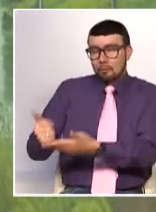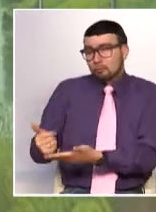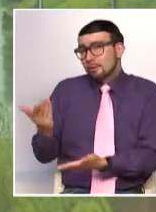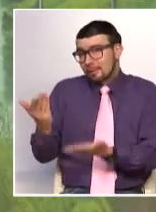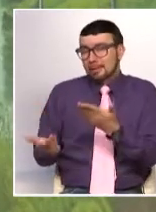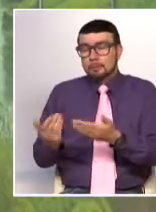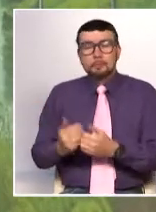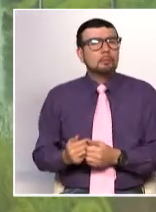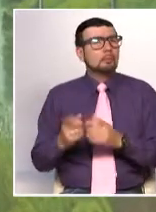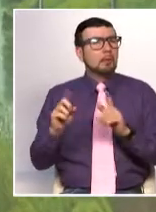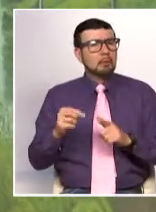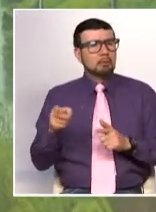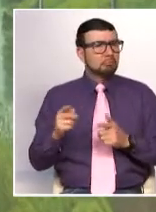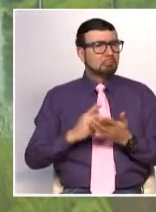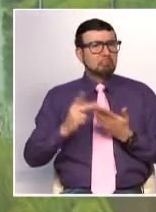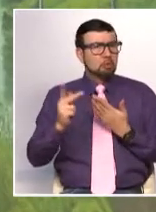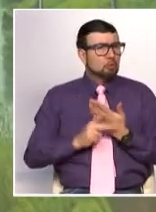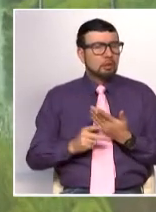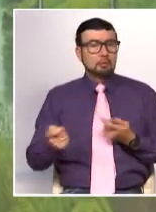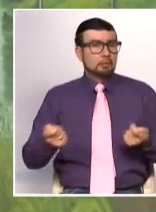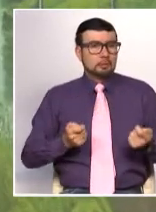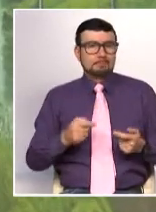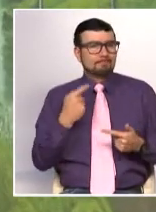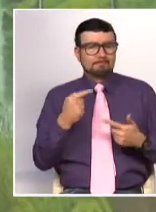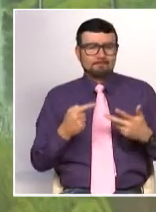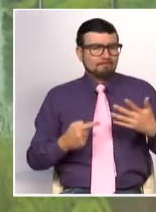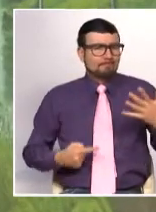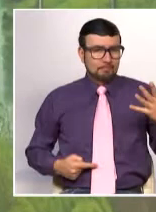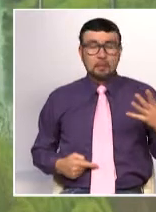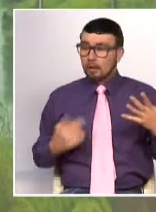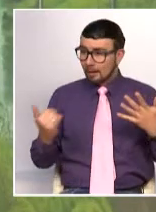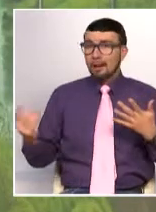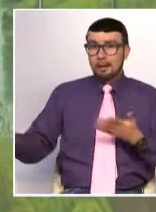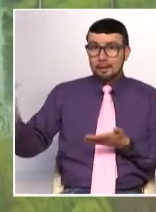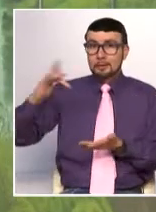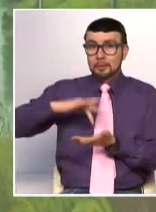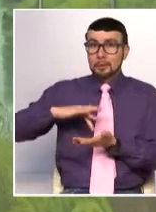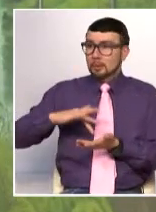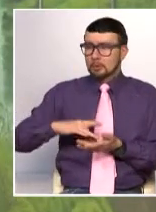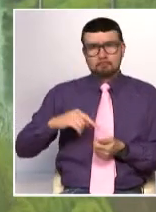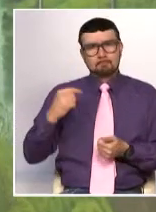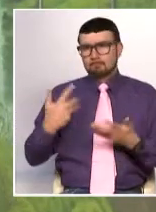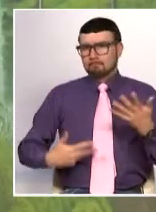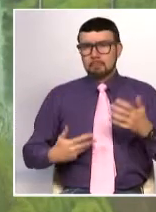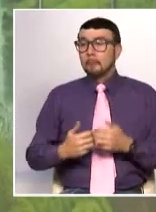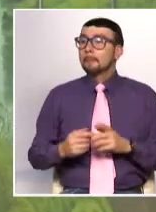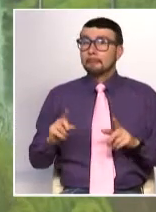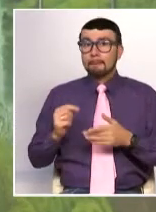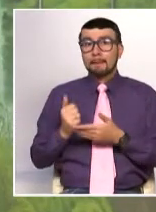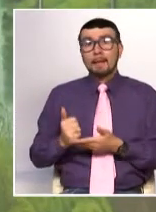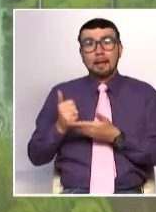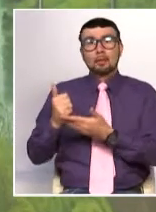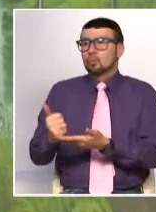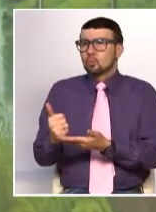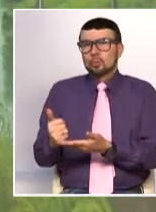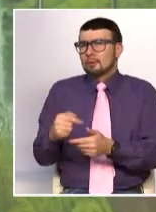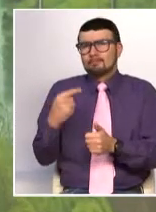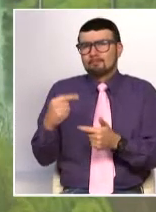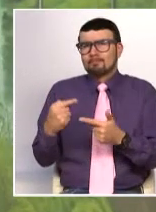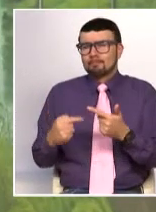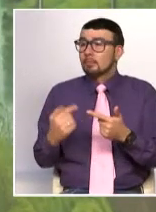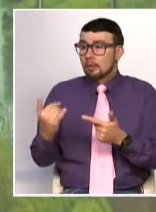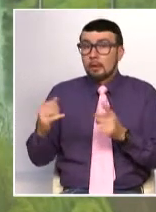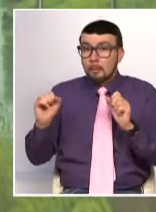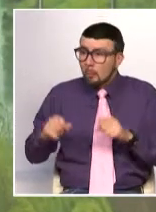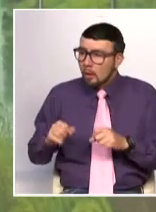diferentes planes y en nuestras partes de la salud tenemos diferentes planes de desintoxicación y también hay algunas técnicas y conductas que